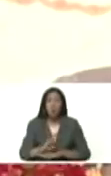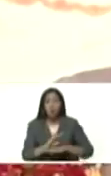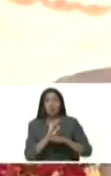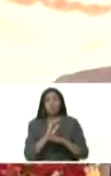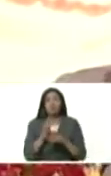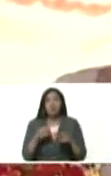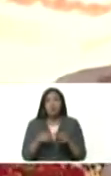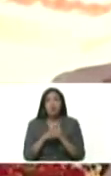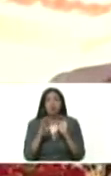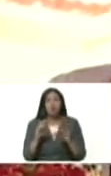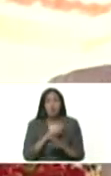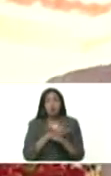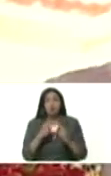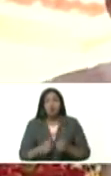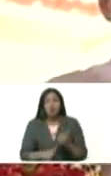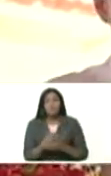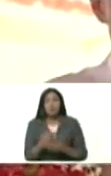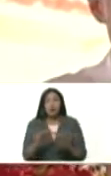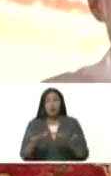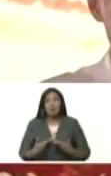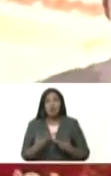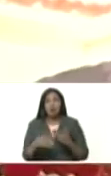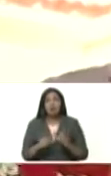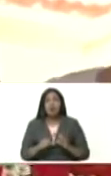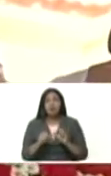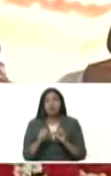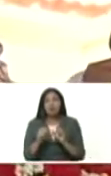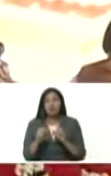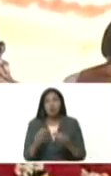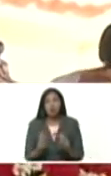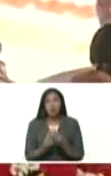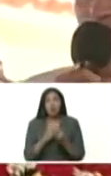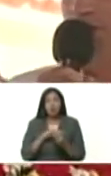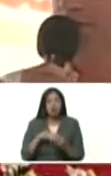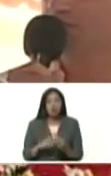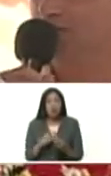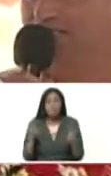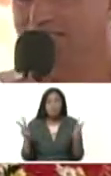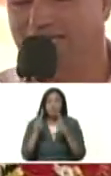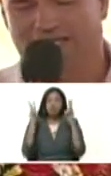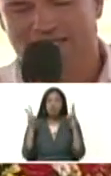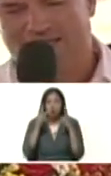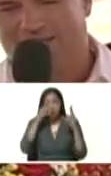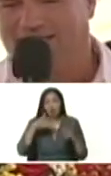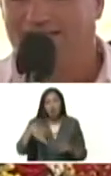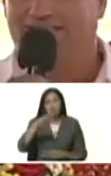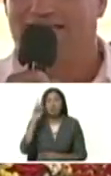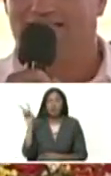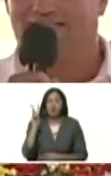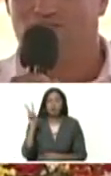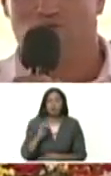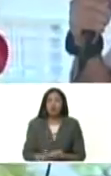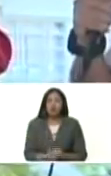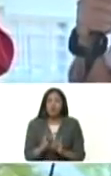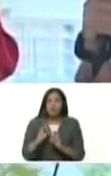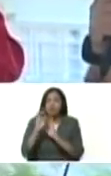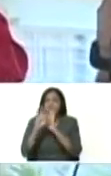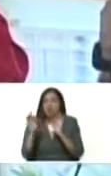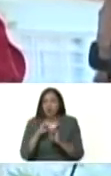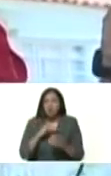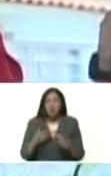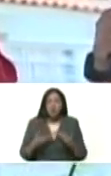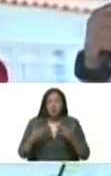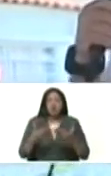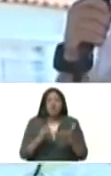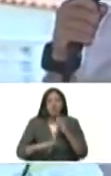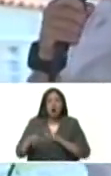y bueno, le dé la fortaleza que le ha dado para seguir conduciendo victorias al pueblo de Venezuela. Así que ese es nuestro regalo con